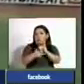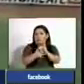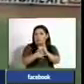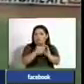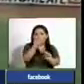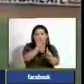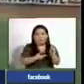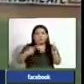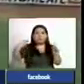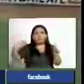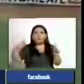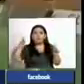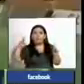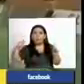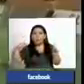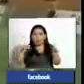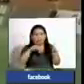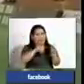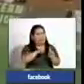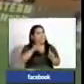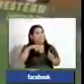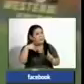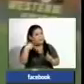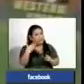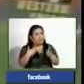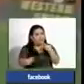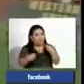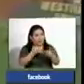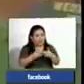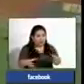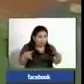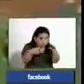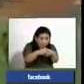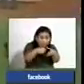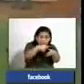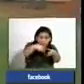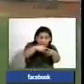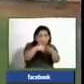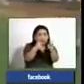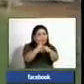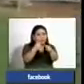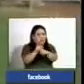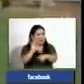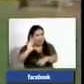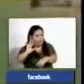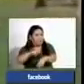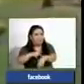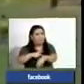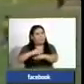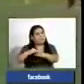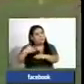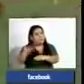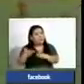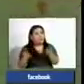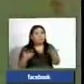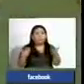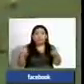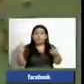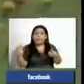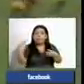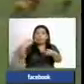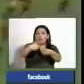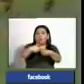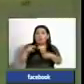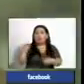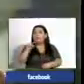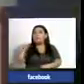Hugo Norberto Coria. Le vamos a contar el resto del staff técnico y los otros cambios que habrán en unos cuantos minutos. Pero bueno, llega